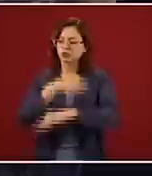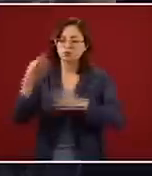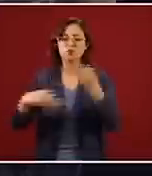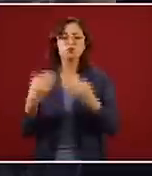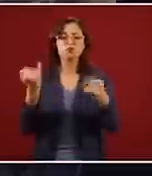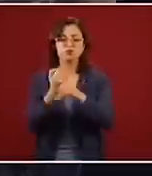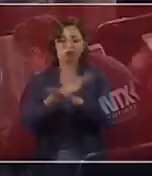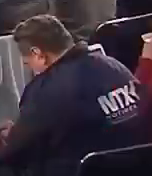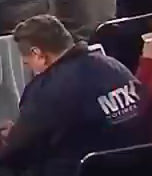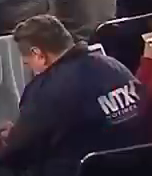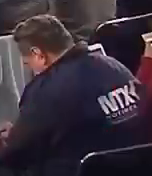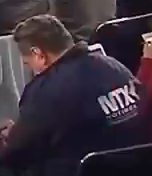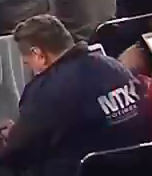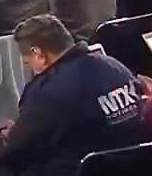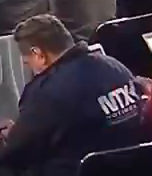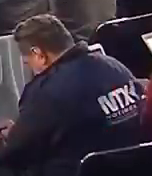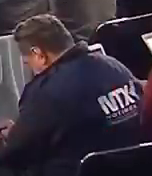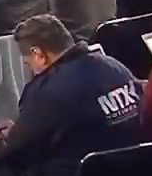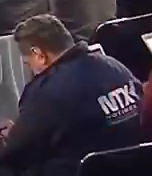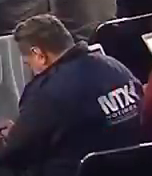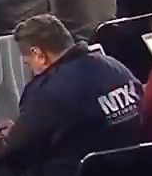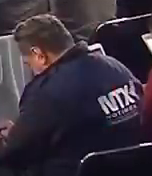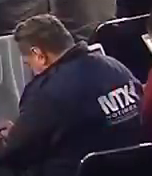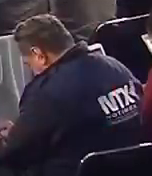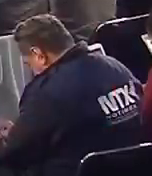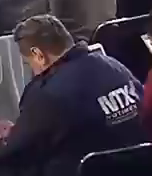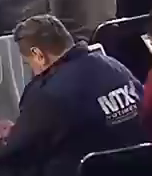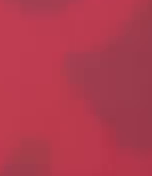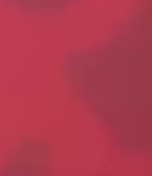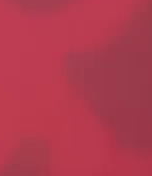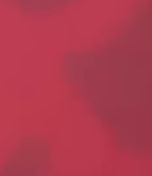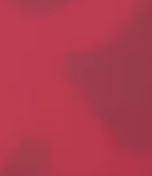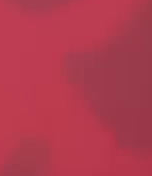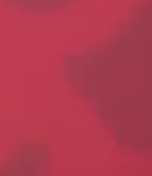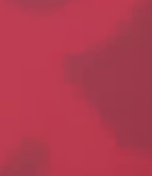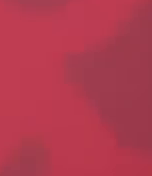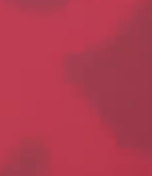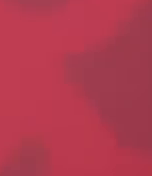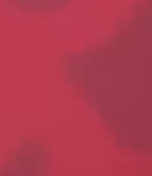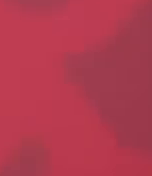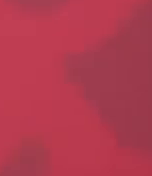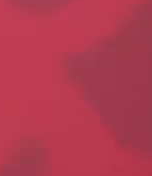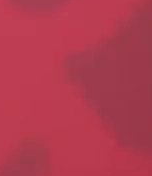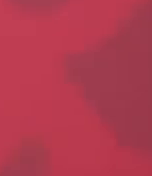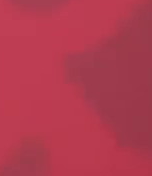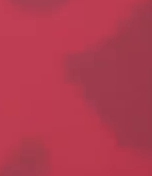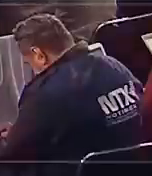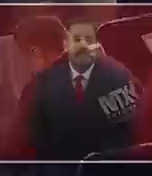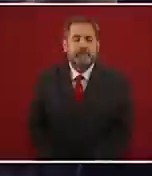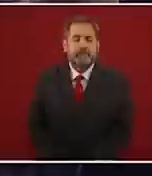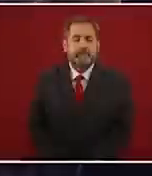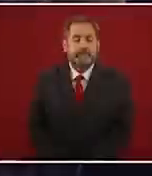informarlo. Pero lo que sí puedo decirles es que es del pueblo de México el avión, es del